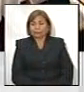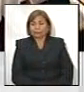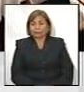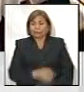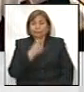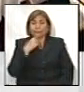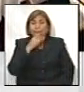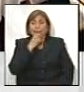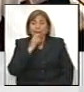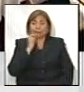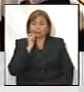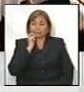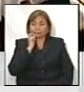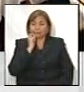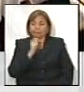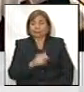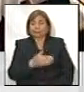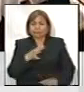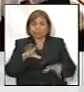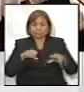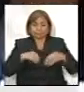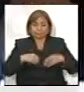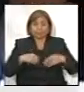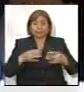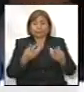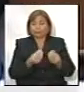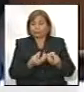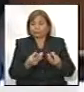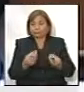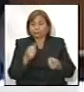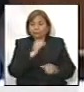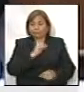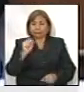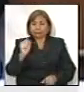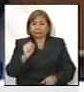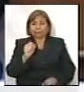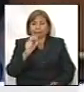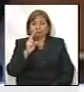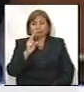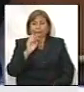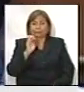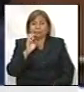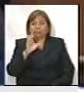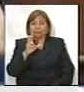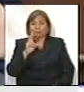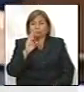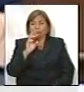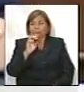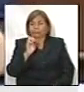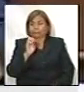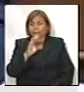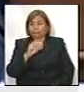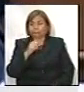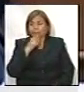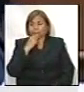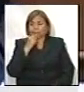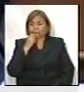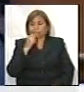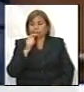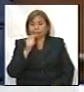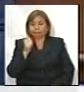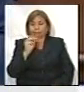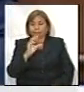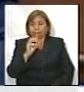los que se abstengan, aprobado por mayoría con el voto en contra de los congresistas Velázquez, Becerril, Mantilla y el voto en abstención de la congresista